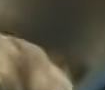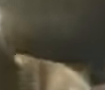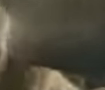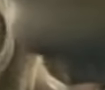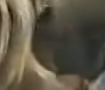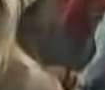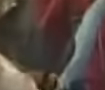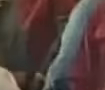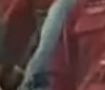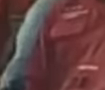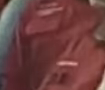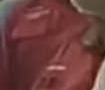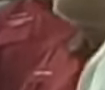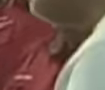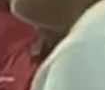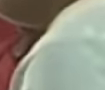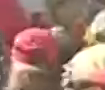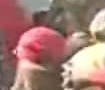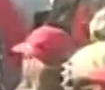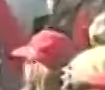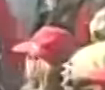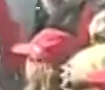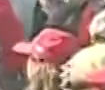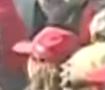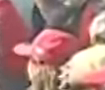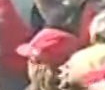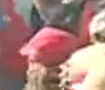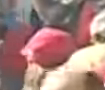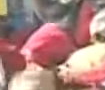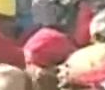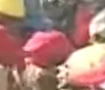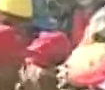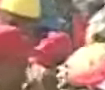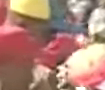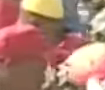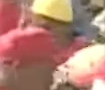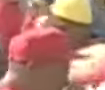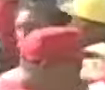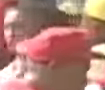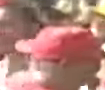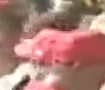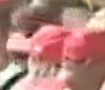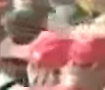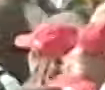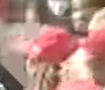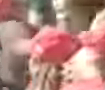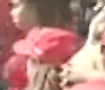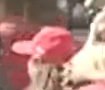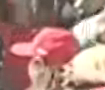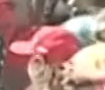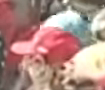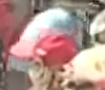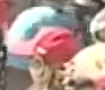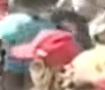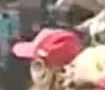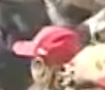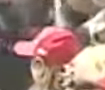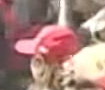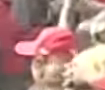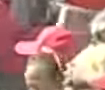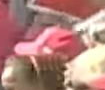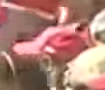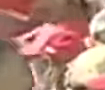fallido que impulsó la oligarquía, que con sanciones afectaron al pueblo venezolano. Dijo que la derecha extremista es un títere auspiciado desde el